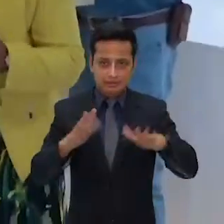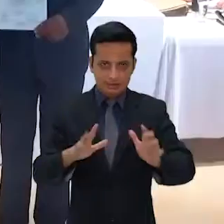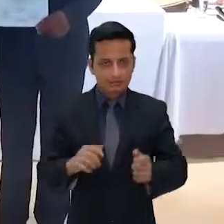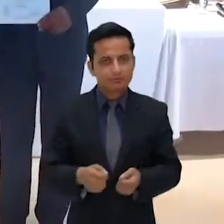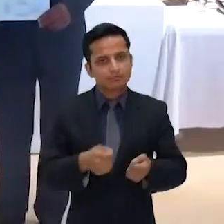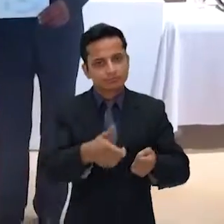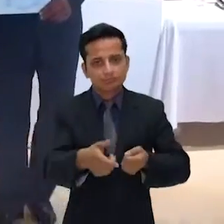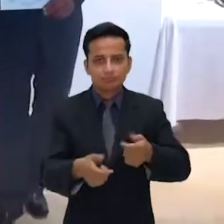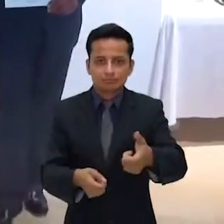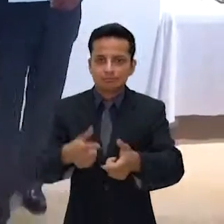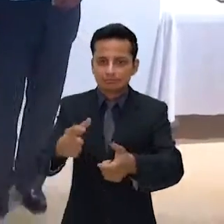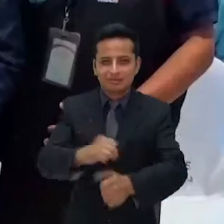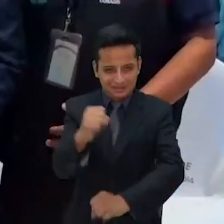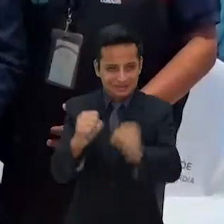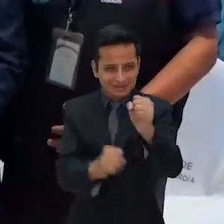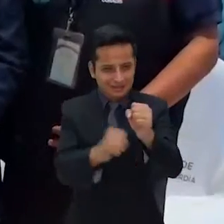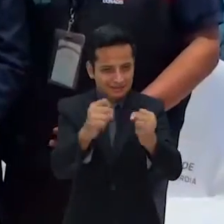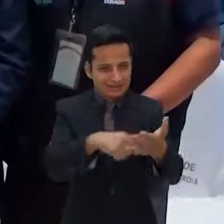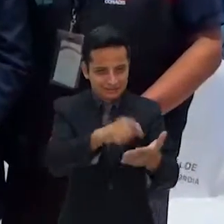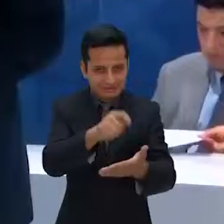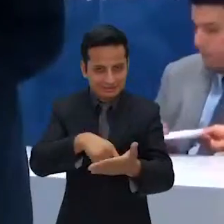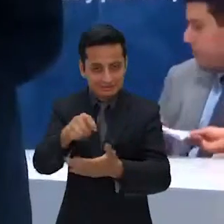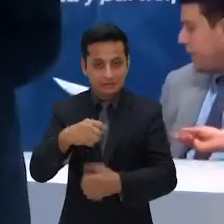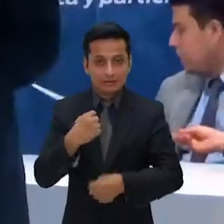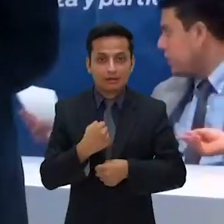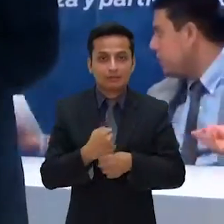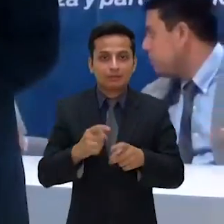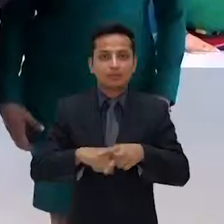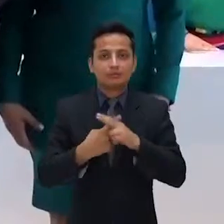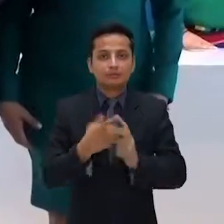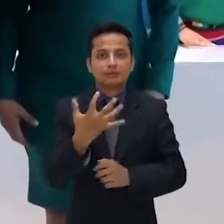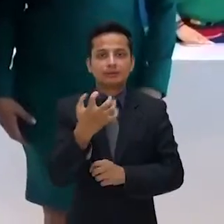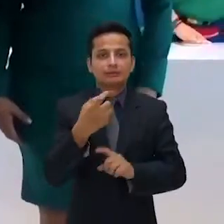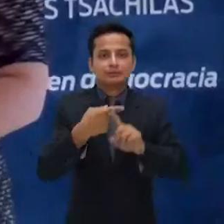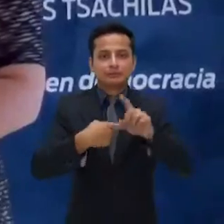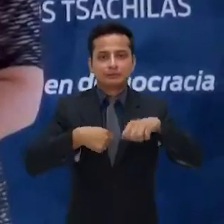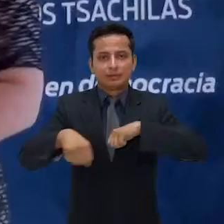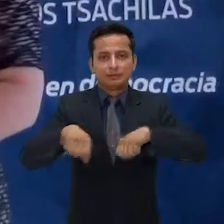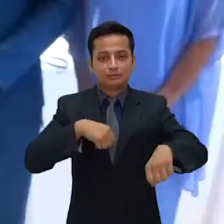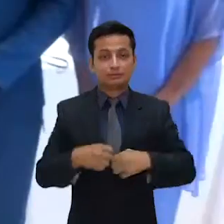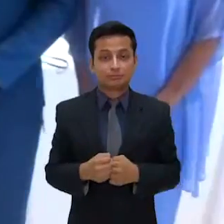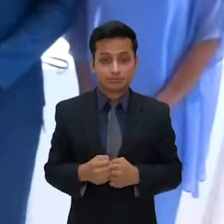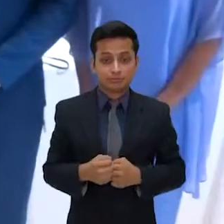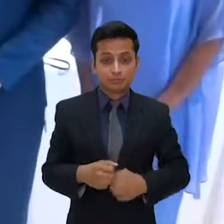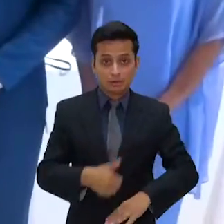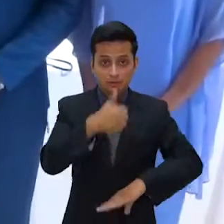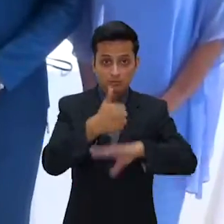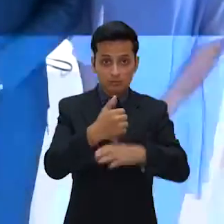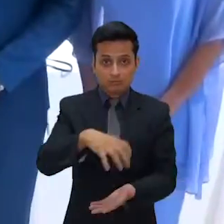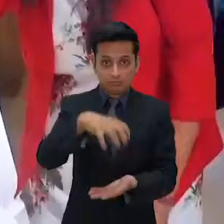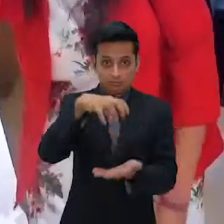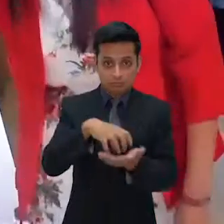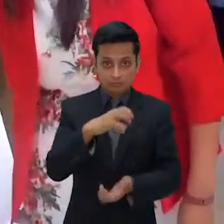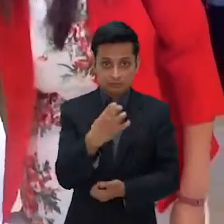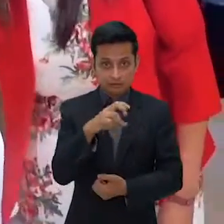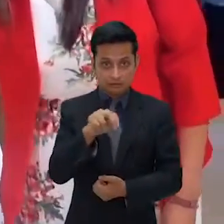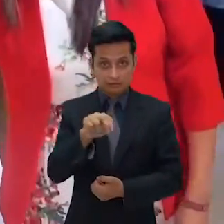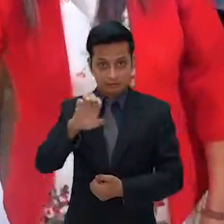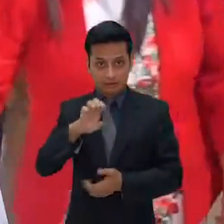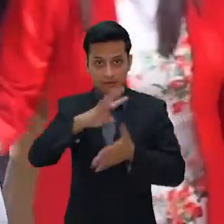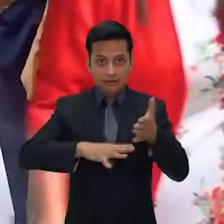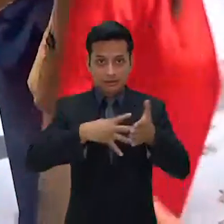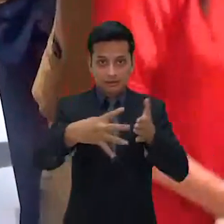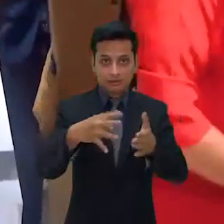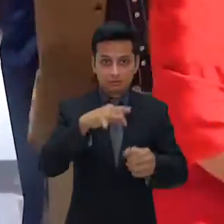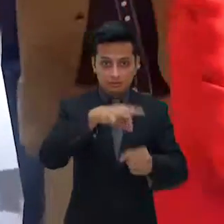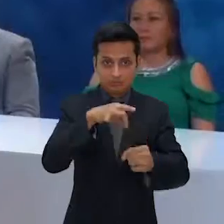Áchilas recibieron las credenciales que facultarán sus funciones a partir del 15 de mayo. Las autoridades provinciales del CNE, en